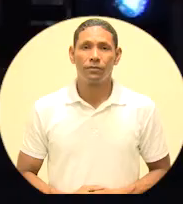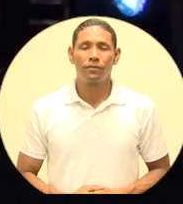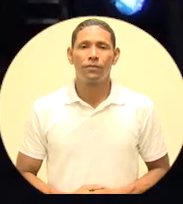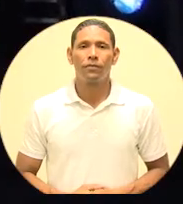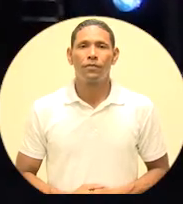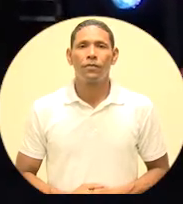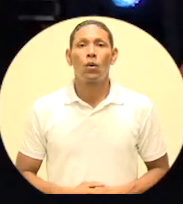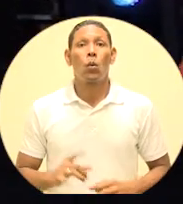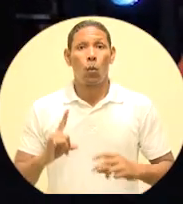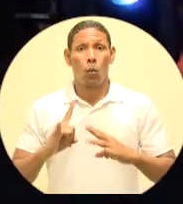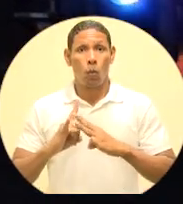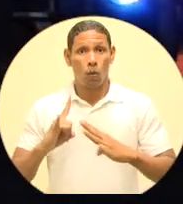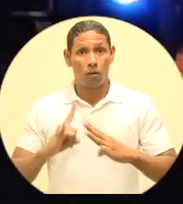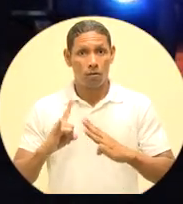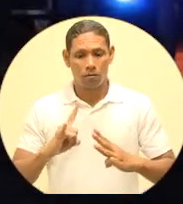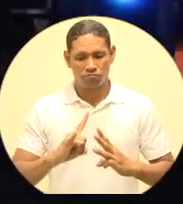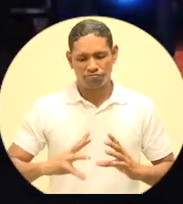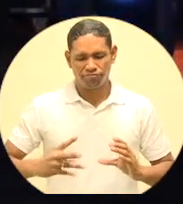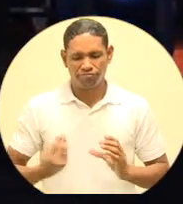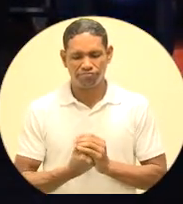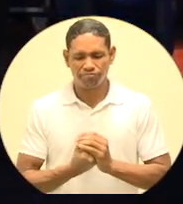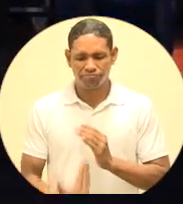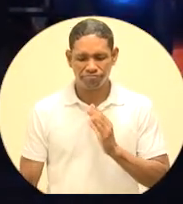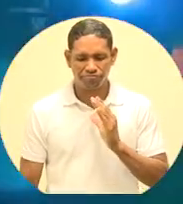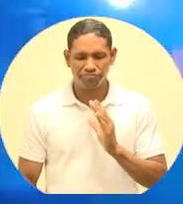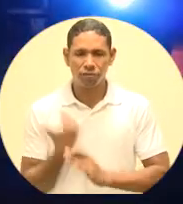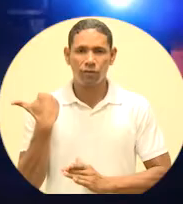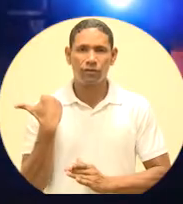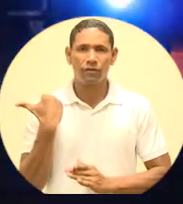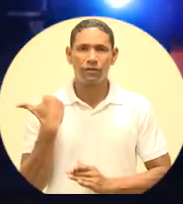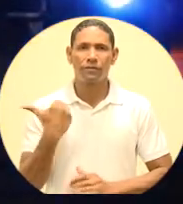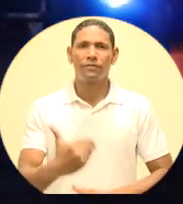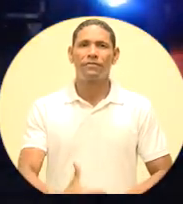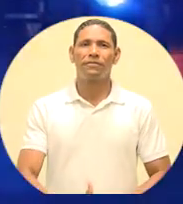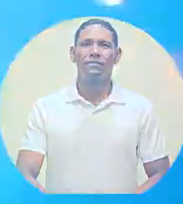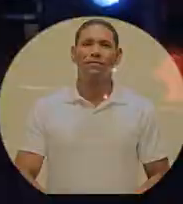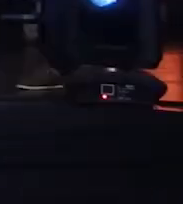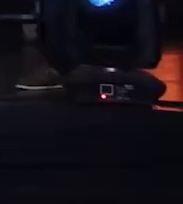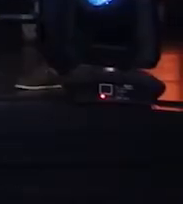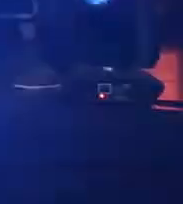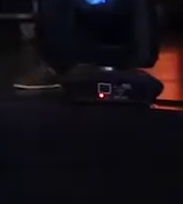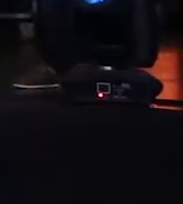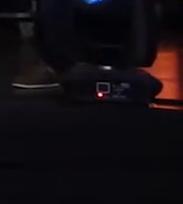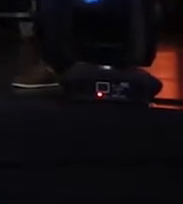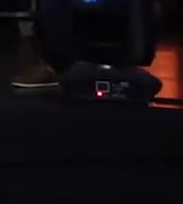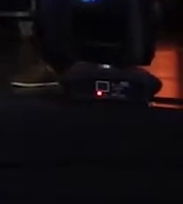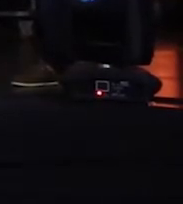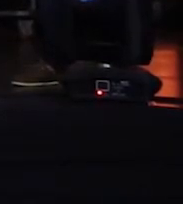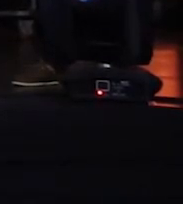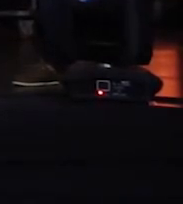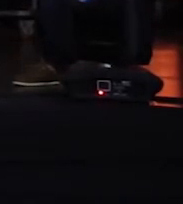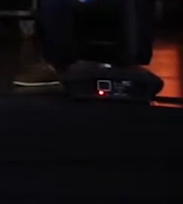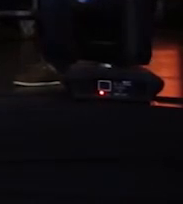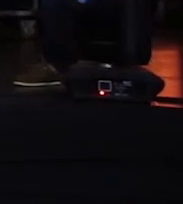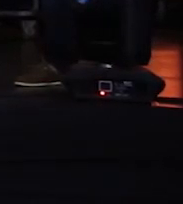comunidad. Universidad del Magdalena, más incluyente e innovadora.